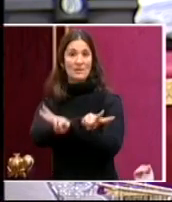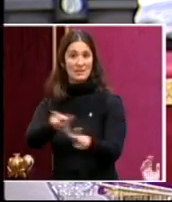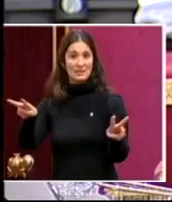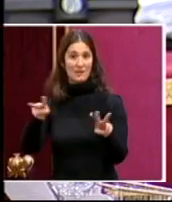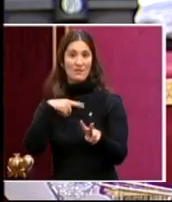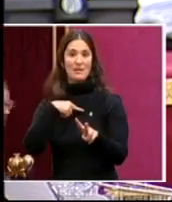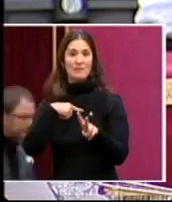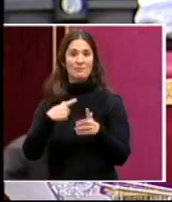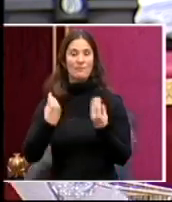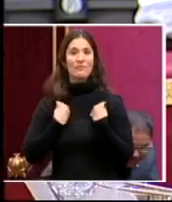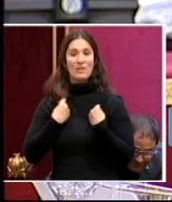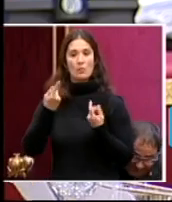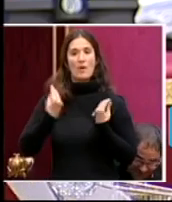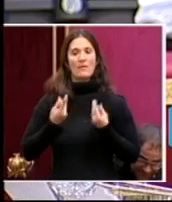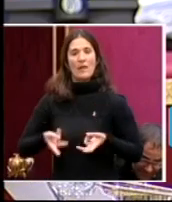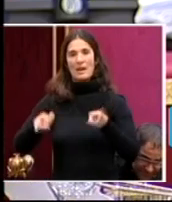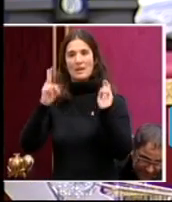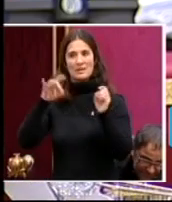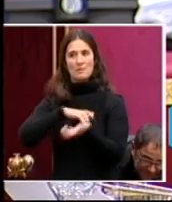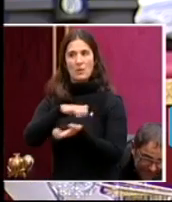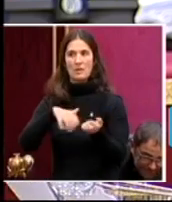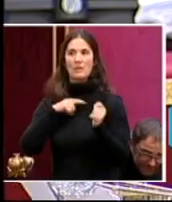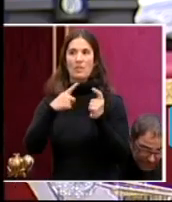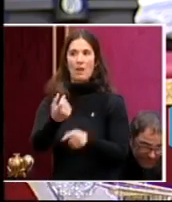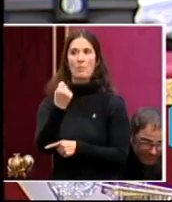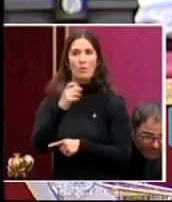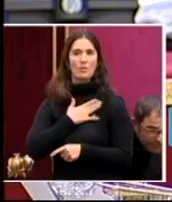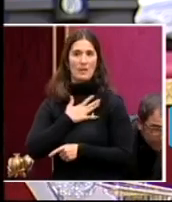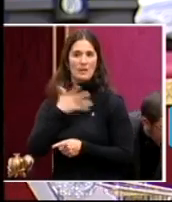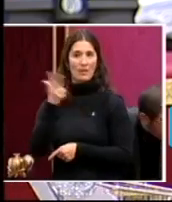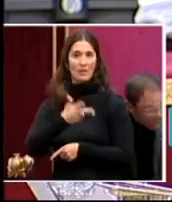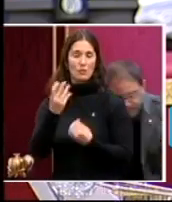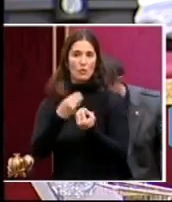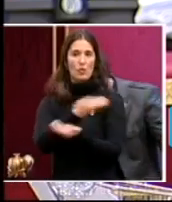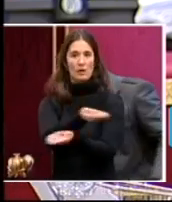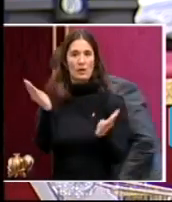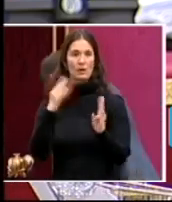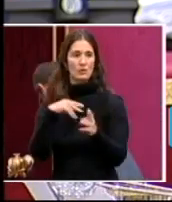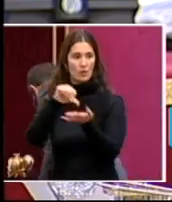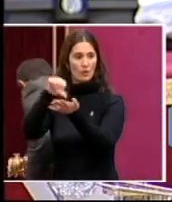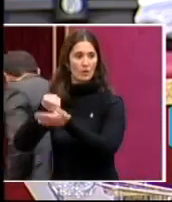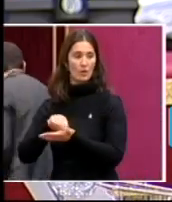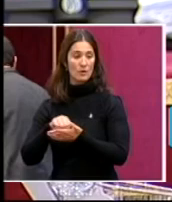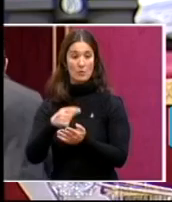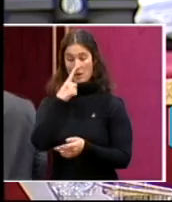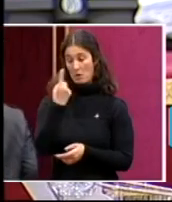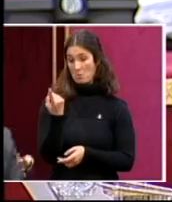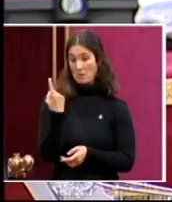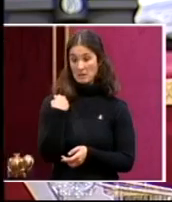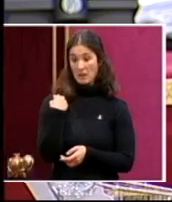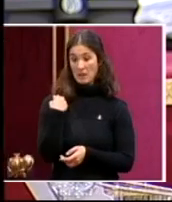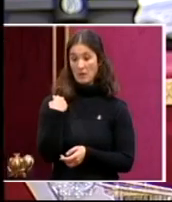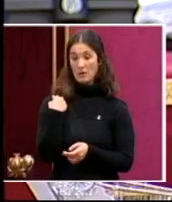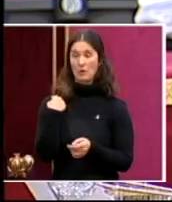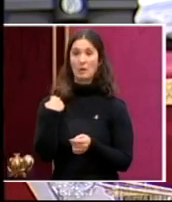exigencia a vivir una vida libre de violencia y poder ejercer nuestros derechos con el resto de la ciudadanía. En el pasado año,